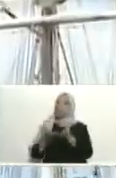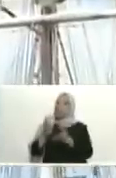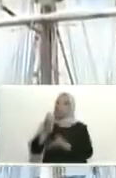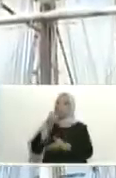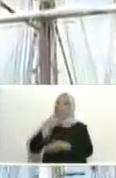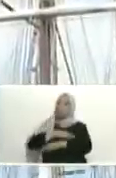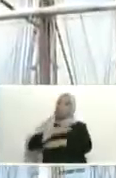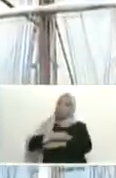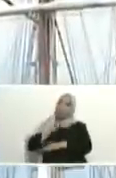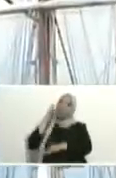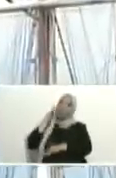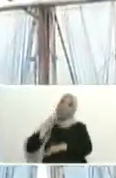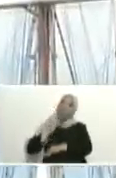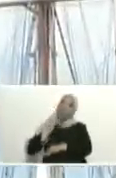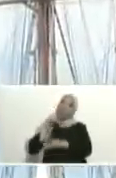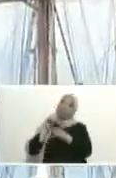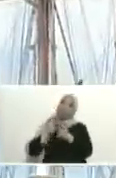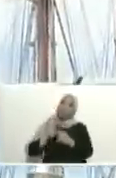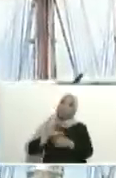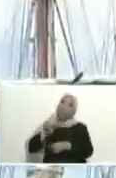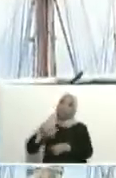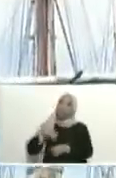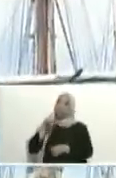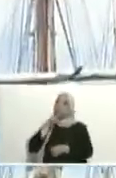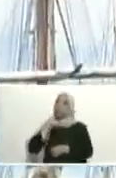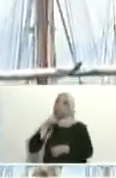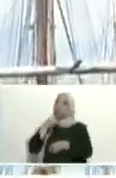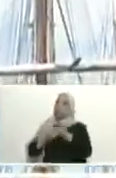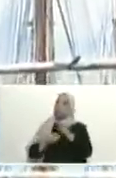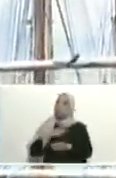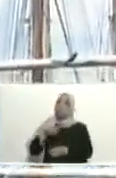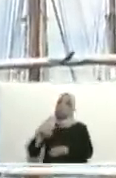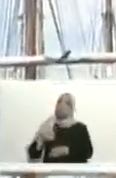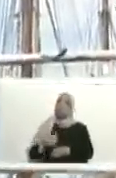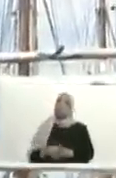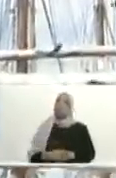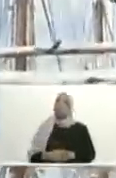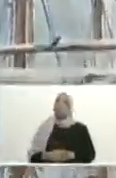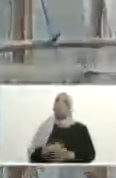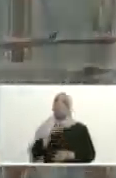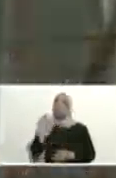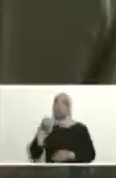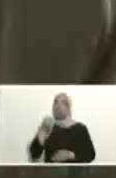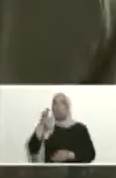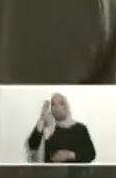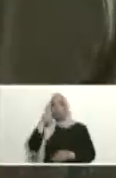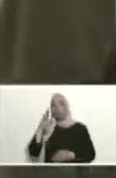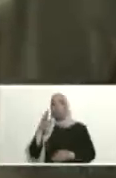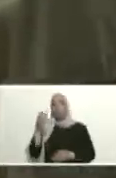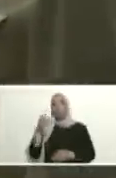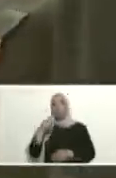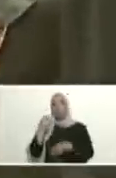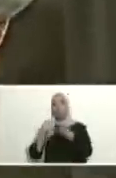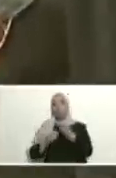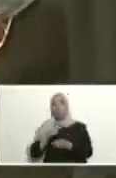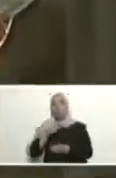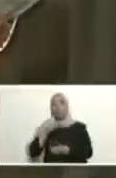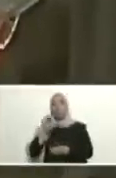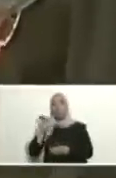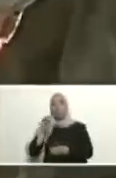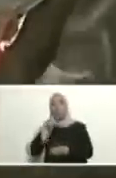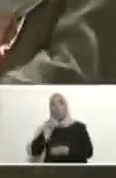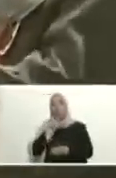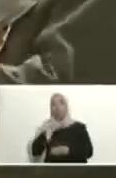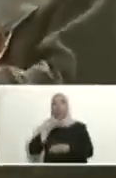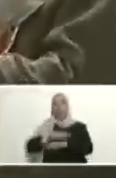la moral bolivariana de un pueblo que no se ha rendido y que tiene sus esperanzas en esta juventud militar. La forja de los valores del patriotismo, de